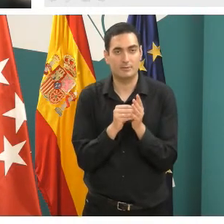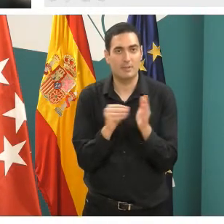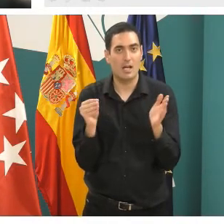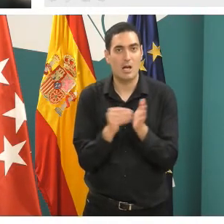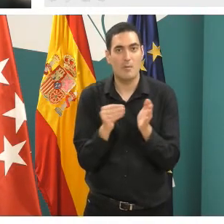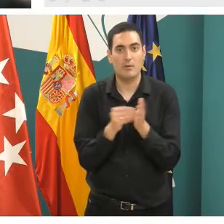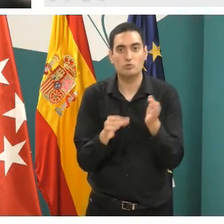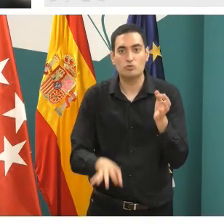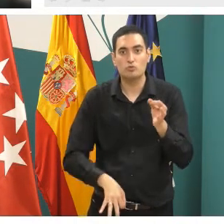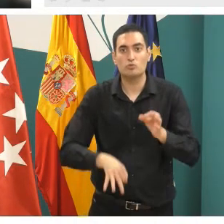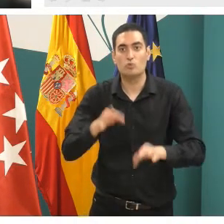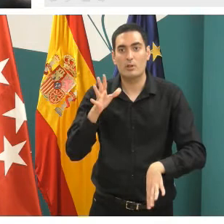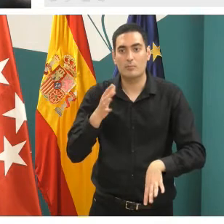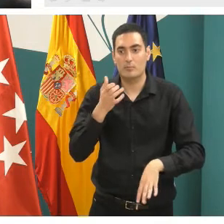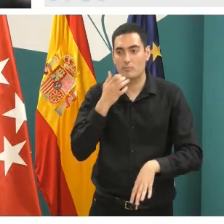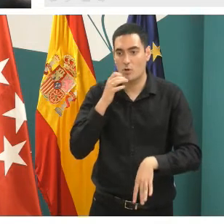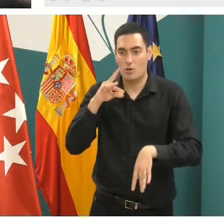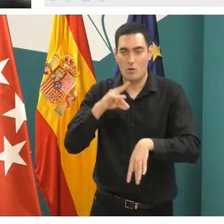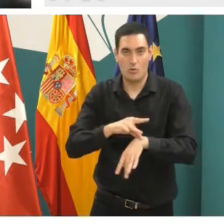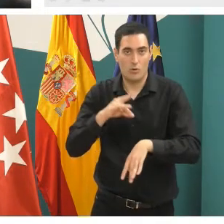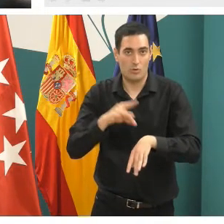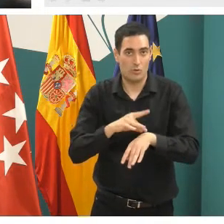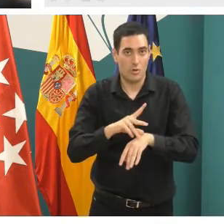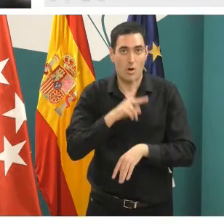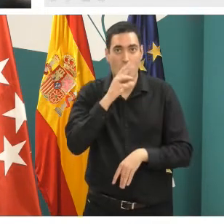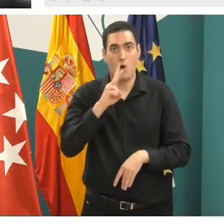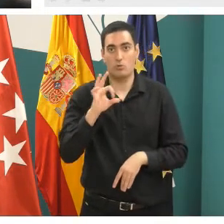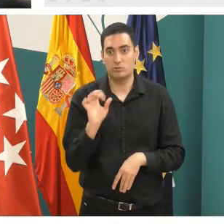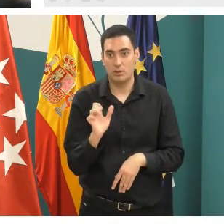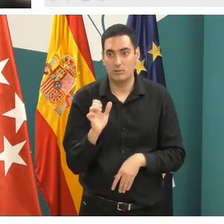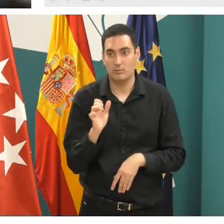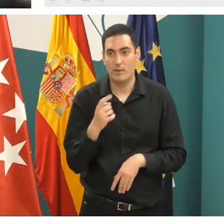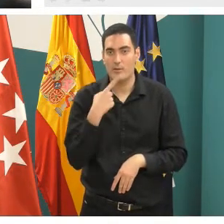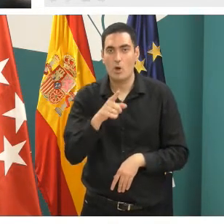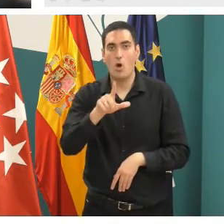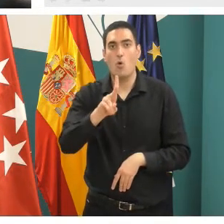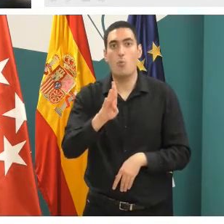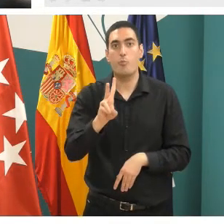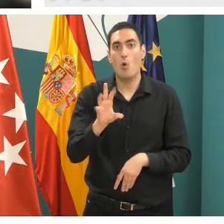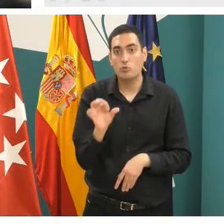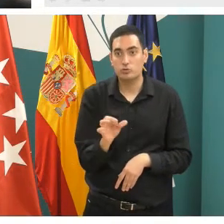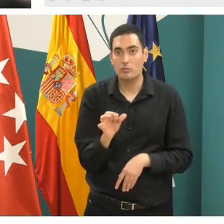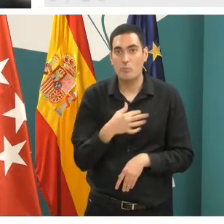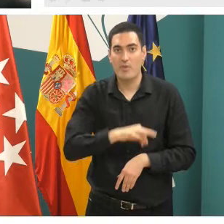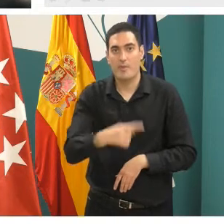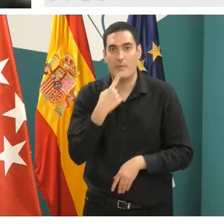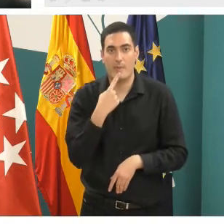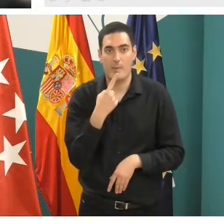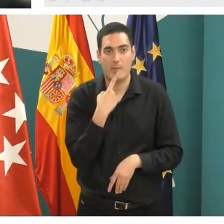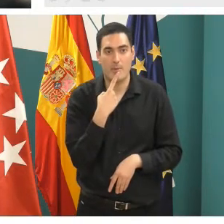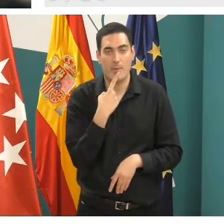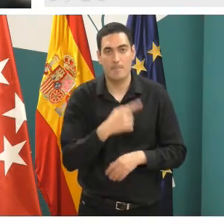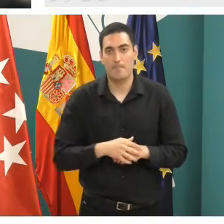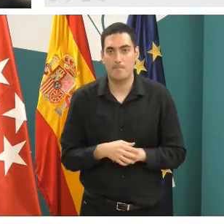dar con el Dr. House, que apenas nos mira a los ojos y no nos dice que es lupus, nos puede decir que es la granulomatosis de